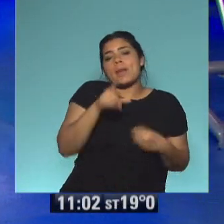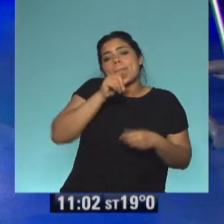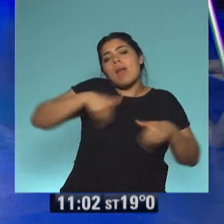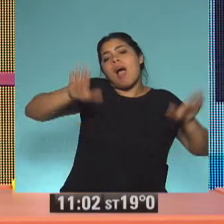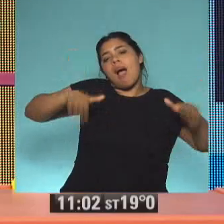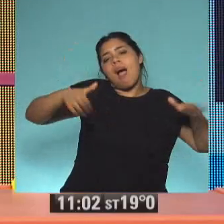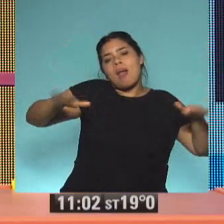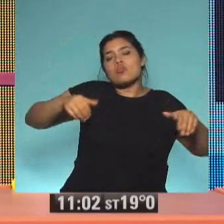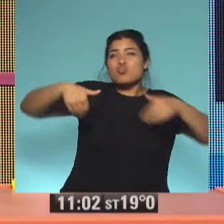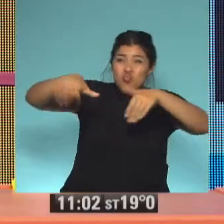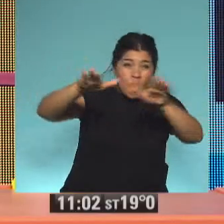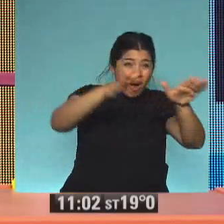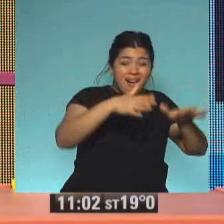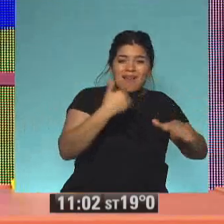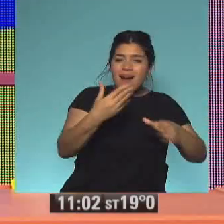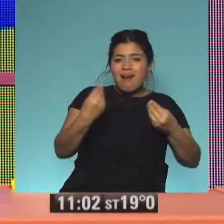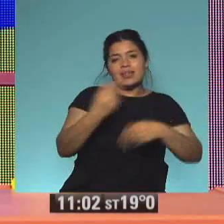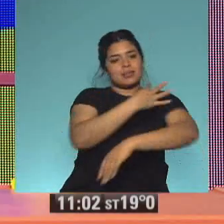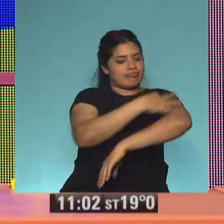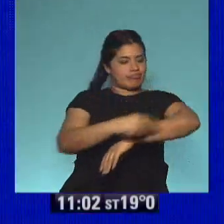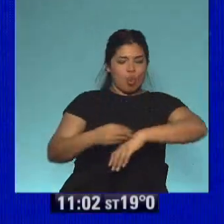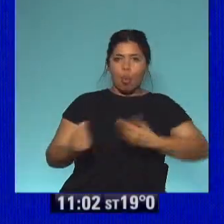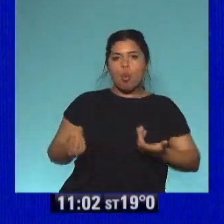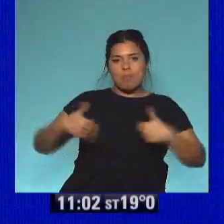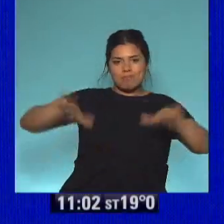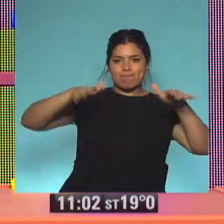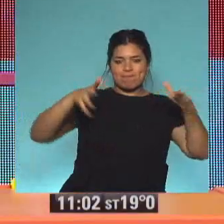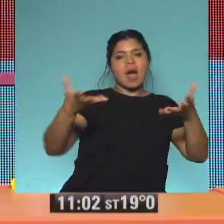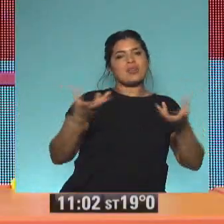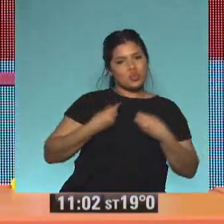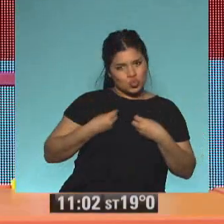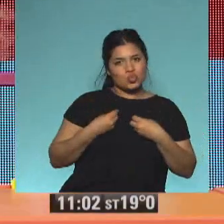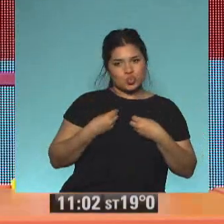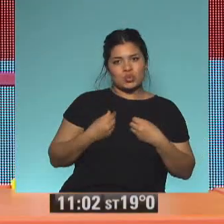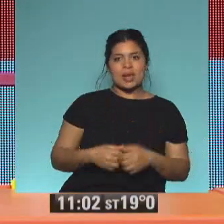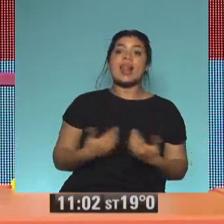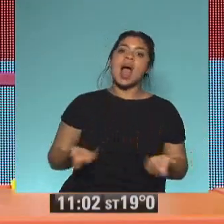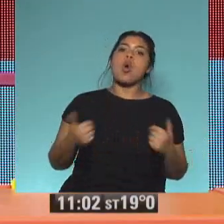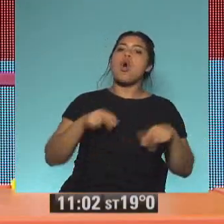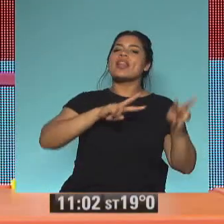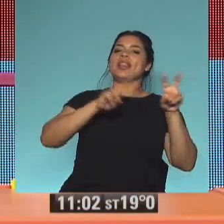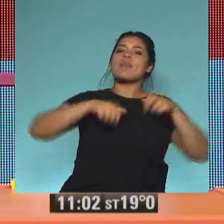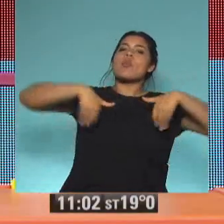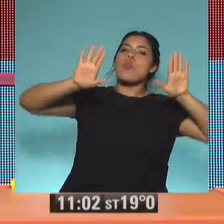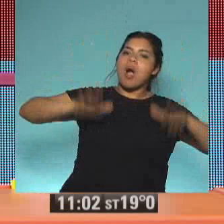volar y necesitaban volar del aire para volar, ¿no? Las plumas les ayudan. Hablamos del vuelo hoy y